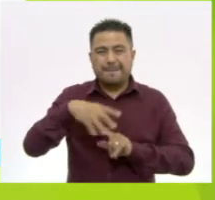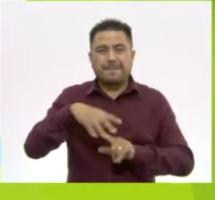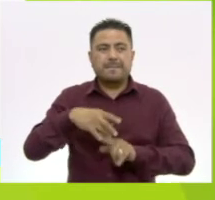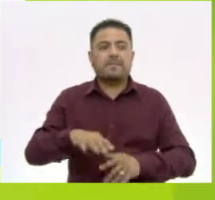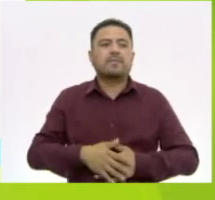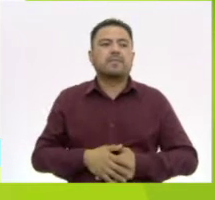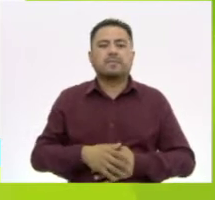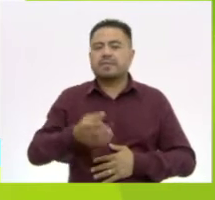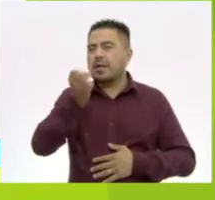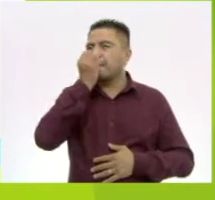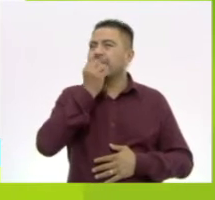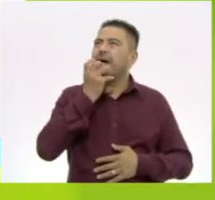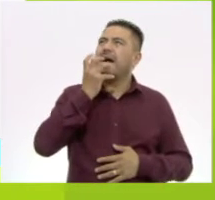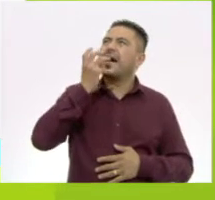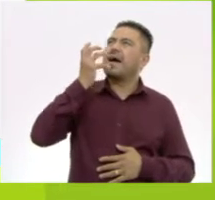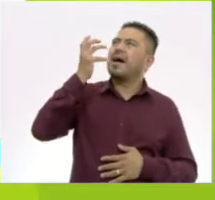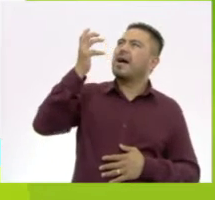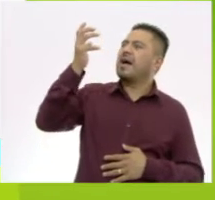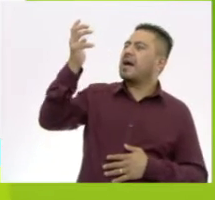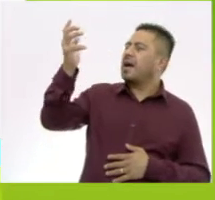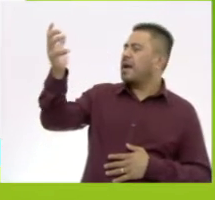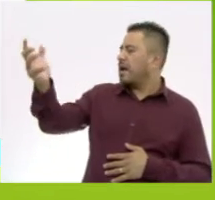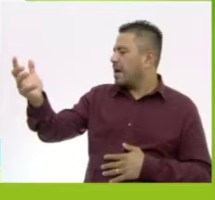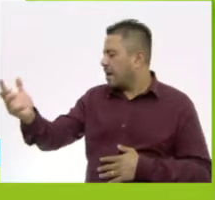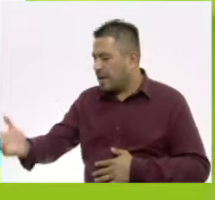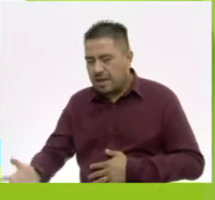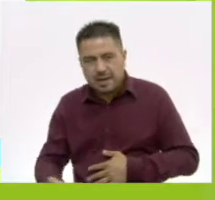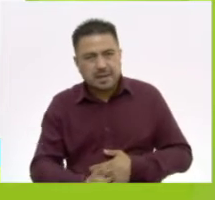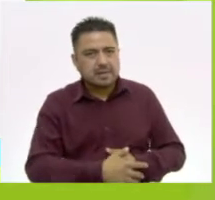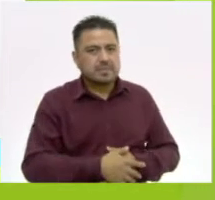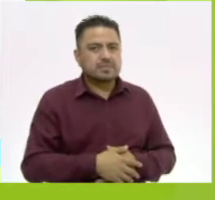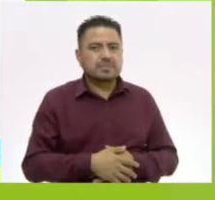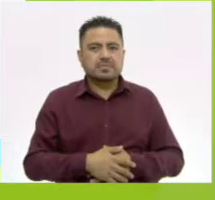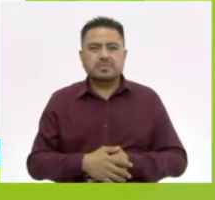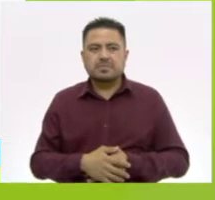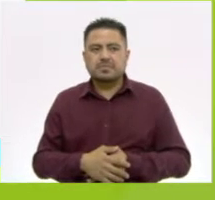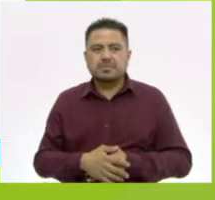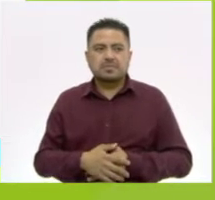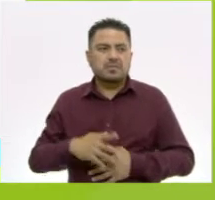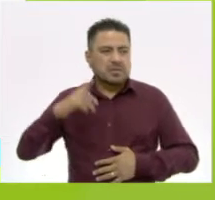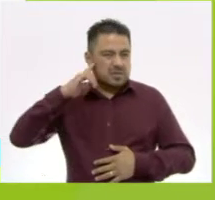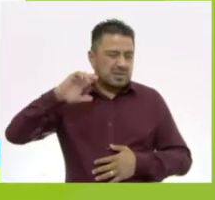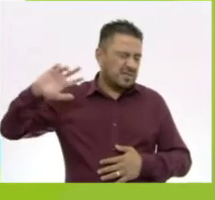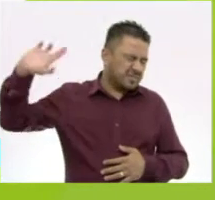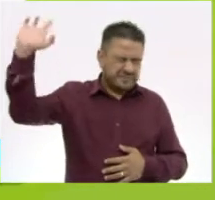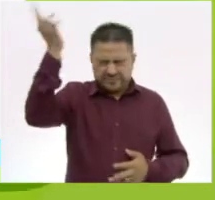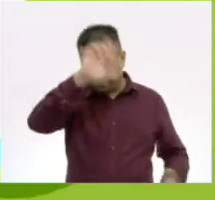grito agua trueno